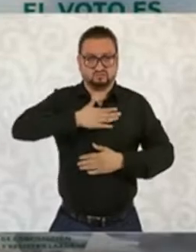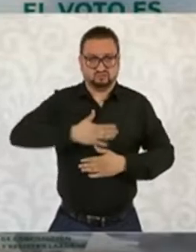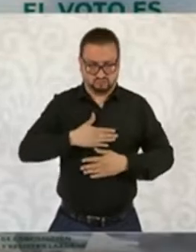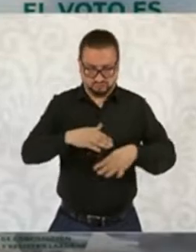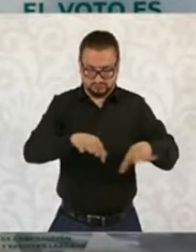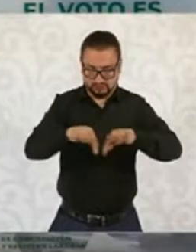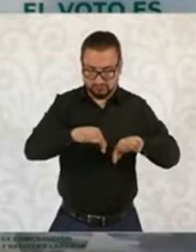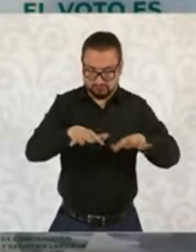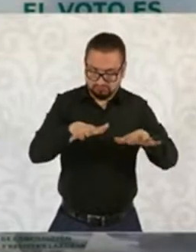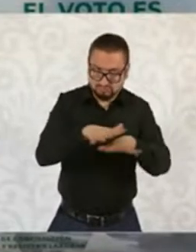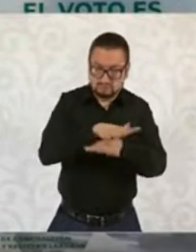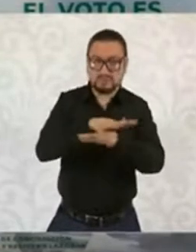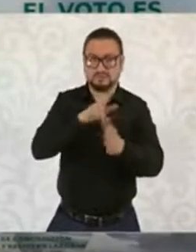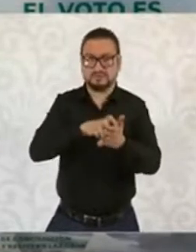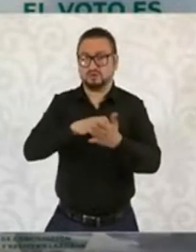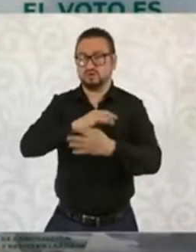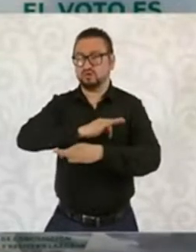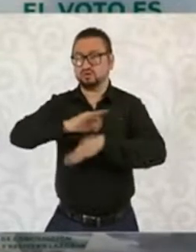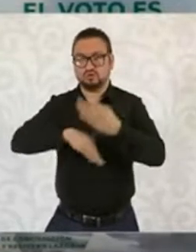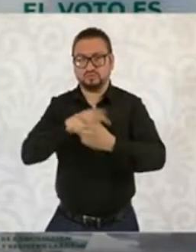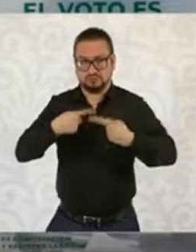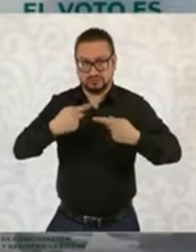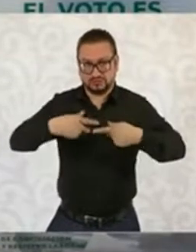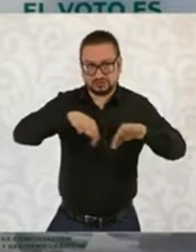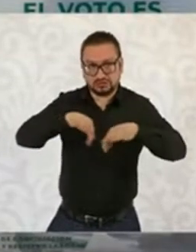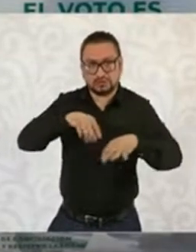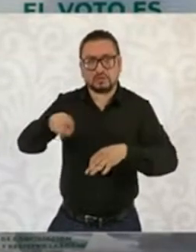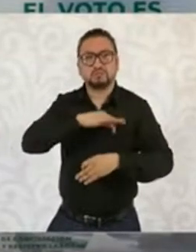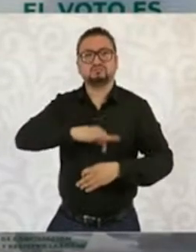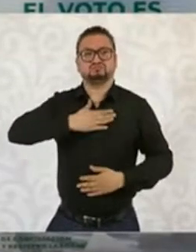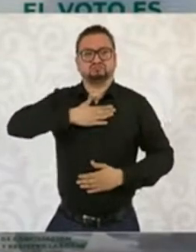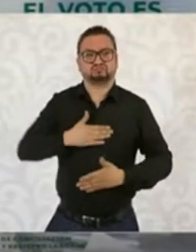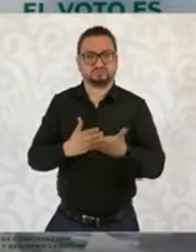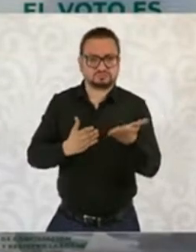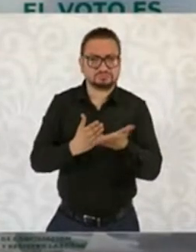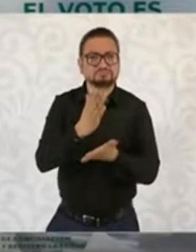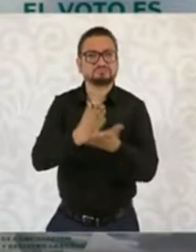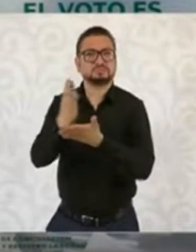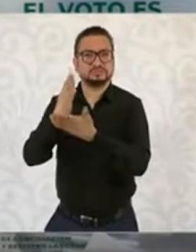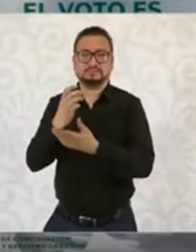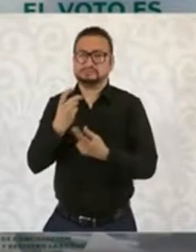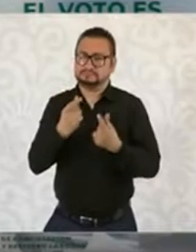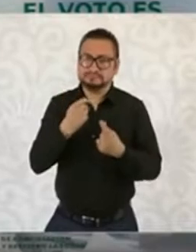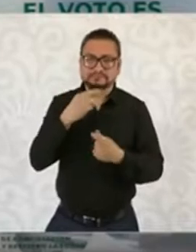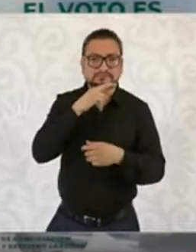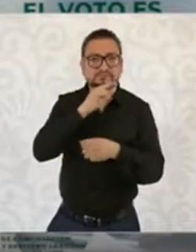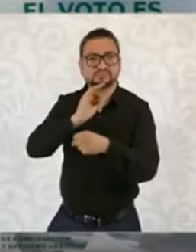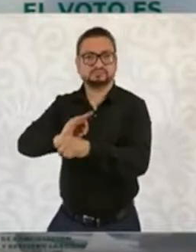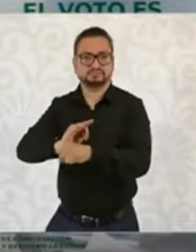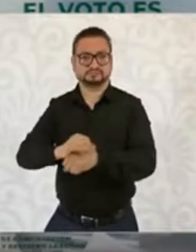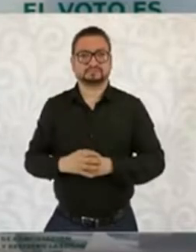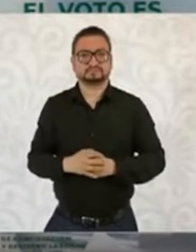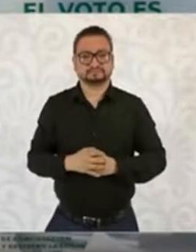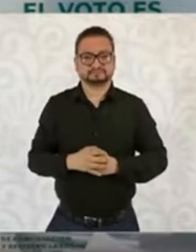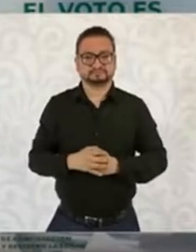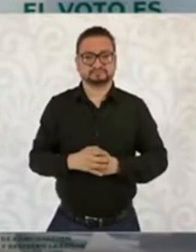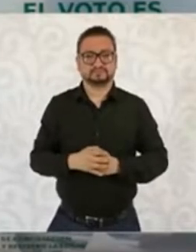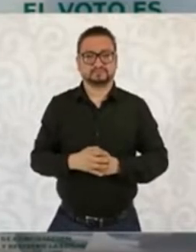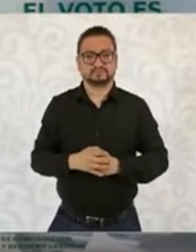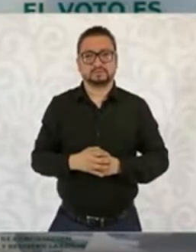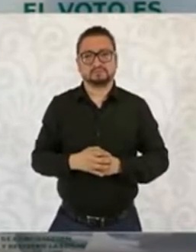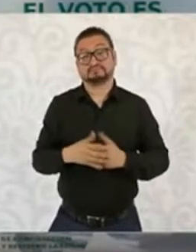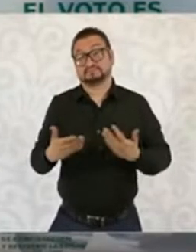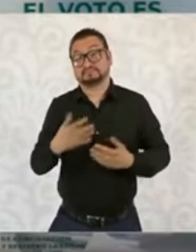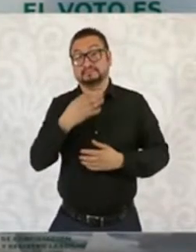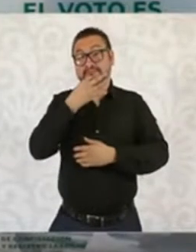ello las y los trabajadores tienen un mayor acceso a la justicia de manera pronta y expedita. Y decirles que,